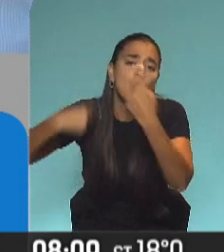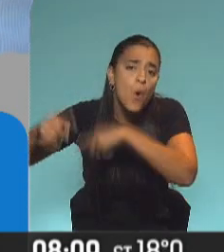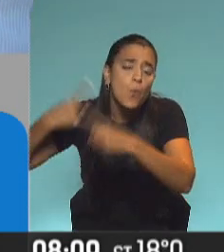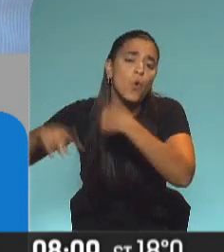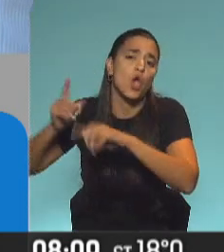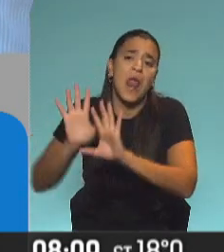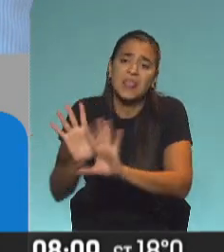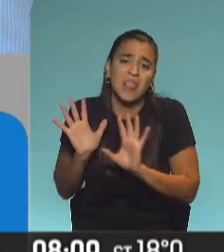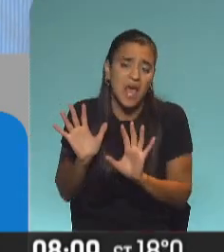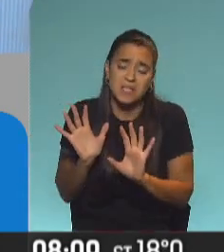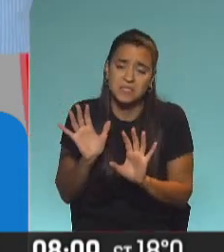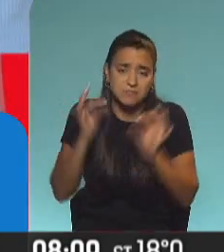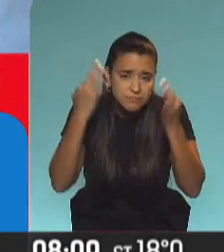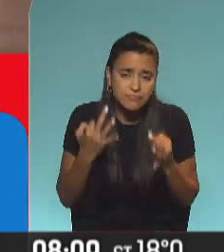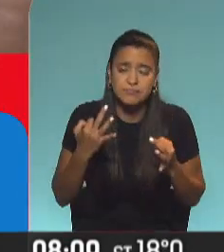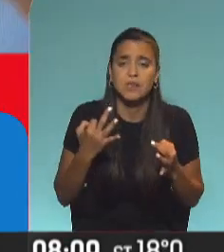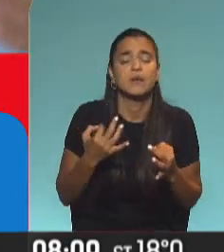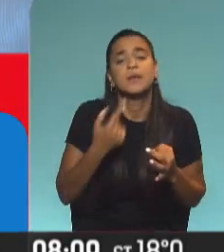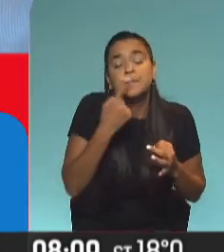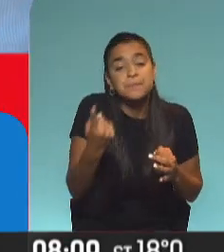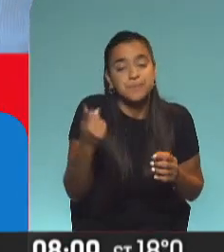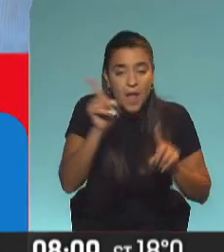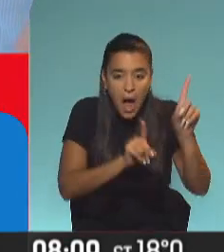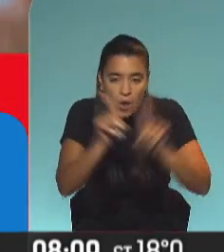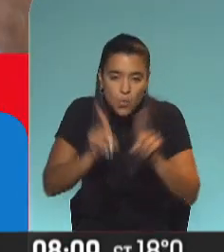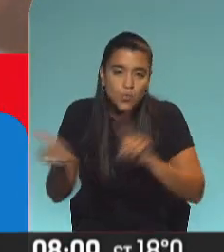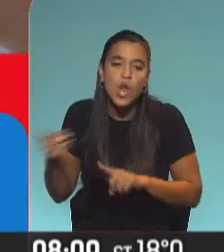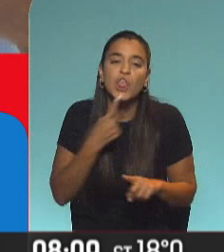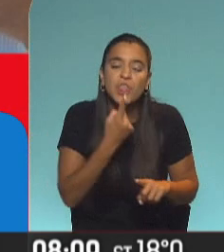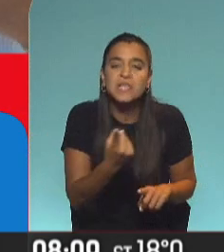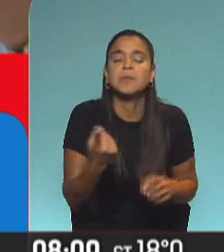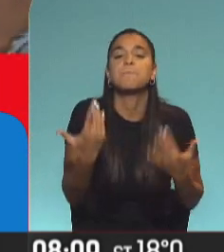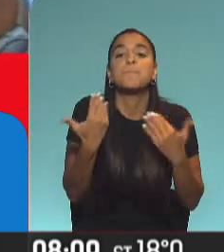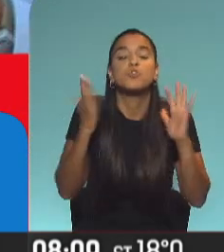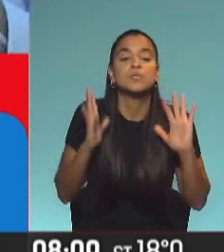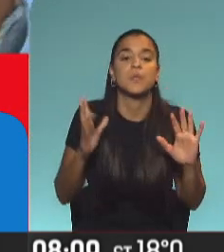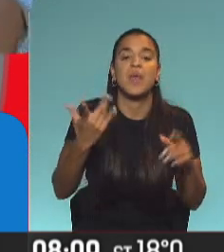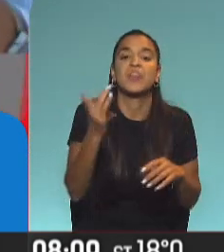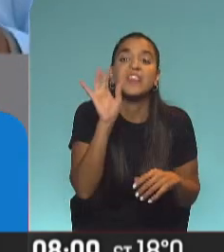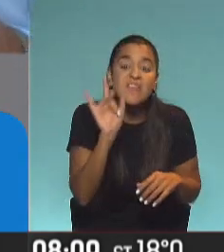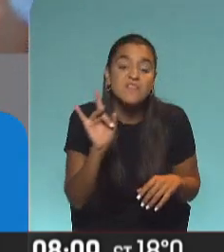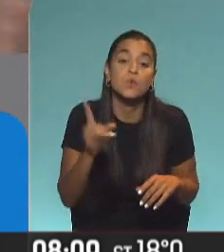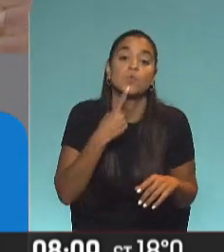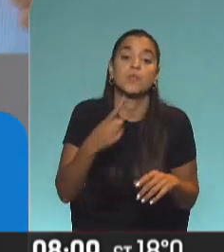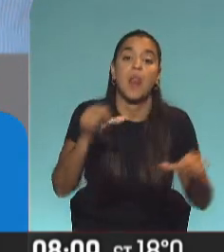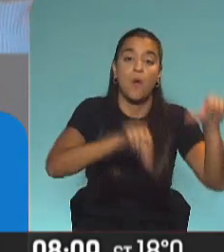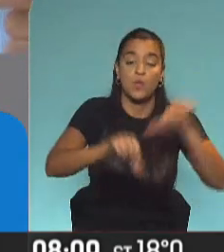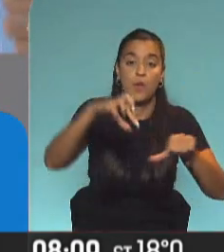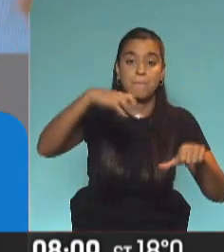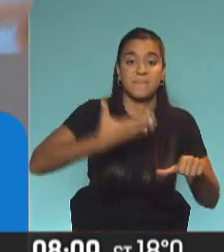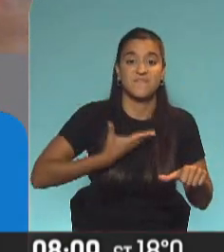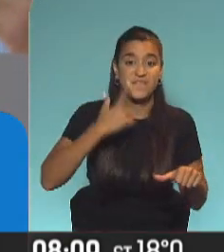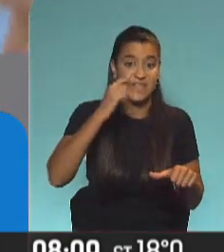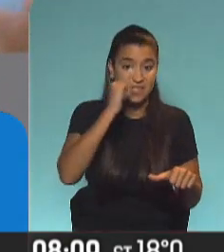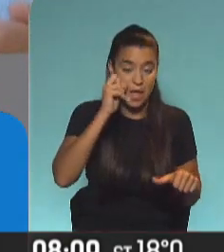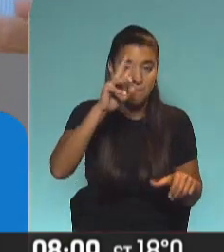administrativo-burocráticas, si se quiere, definitivamente. En algún punto algunos han deslizado la posibilidad de que las dificultades que tuvo el laboratorio Pfizer para lograr